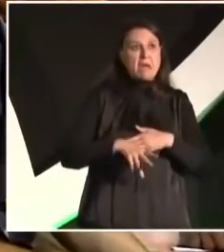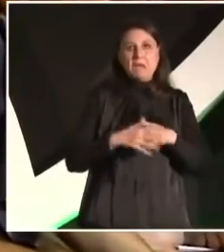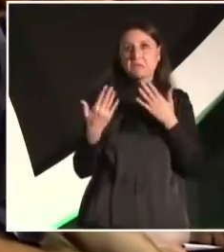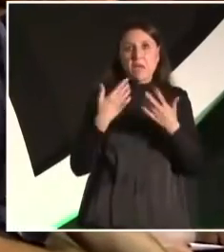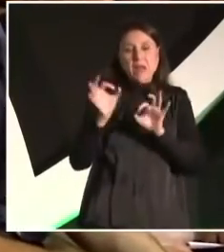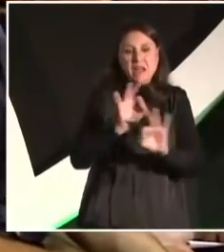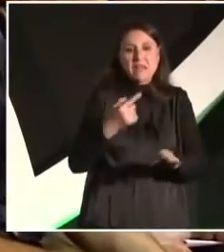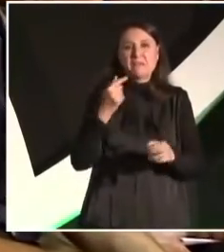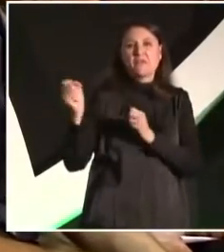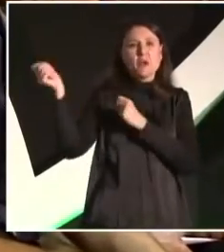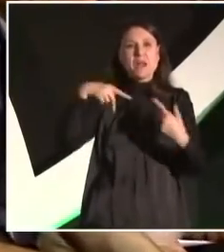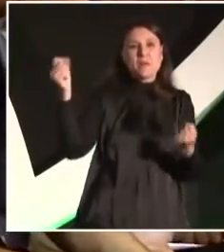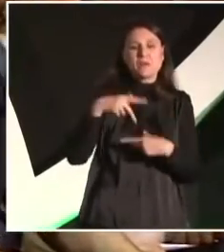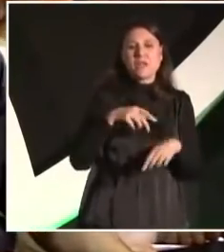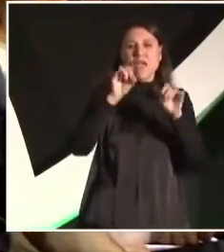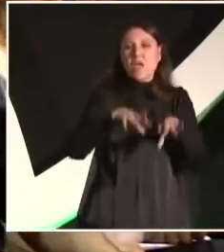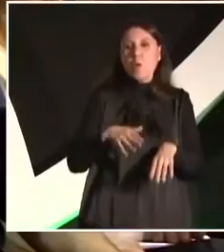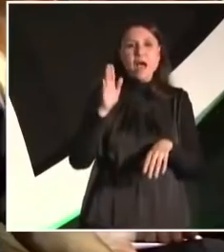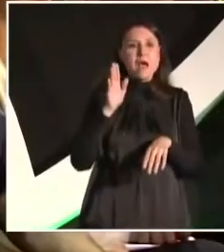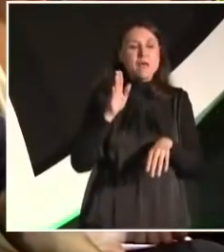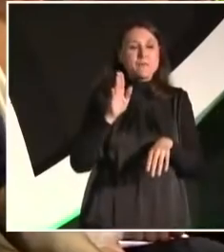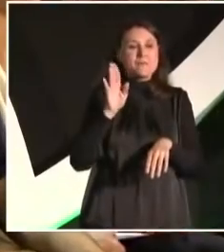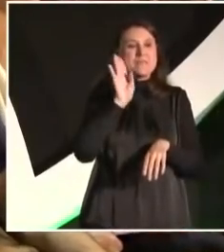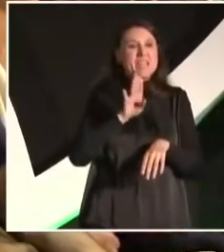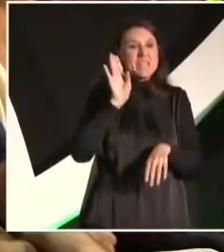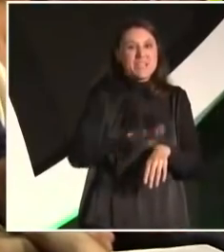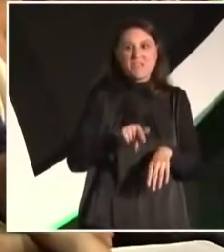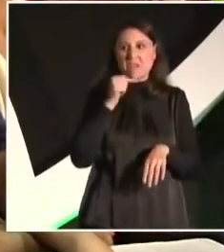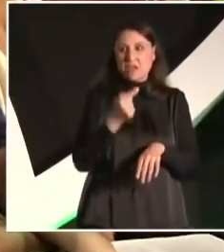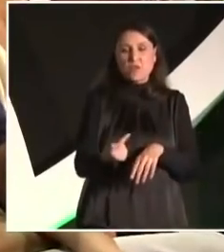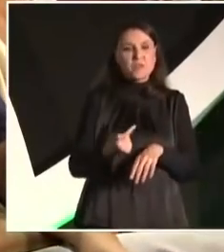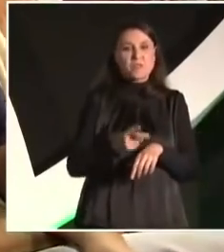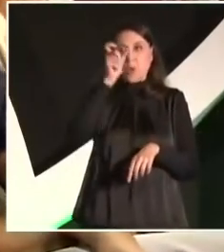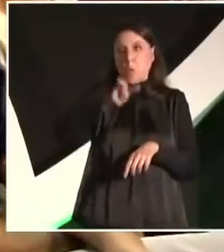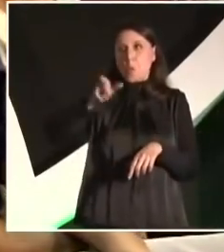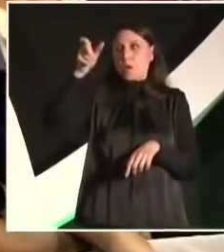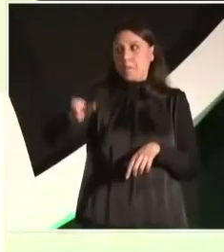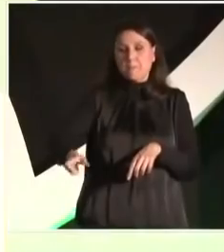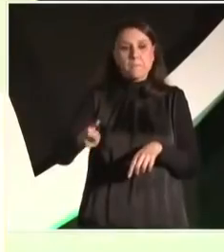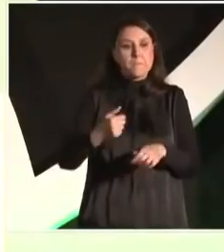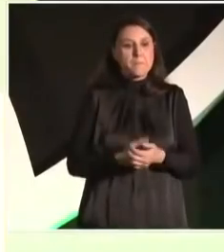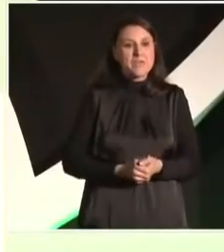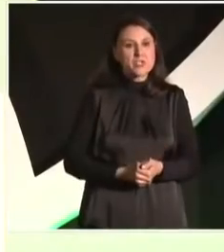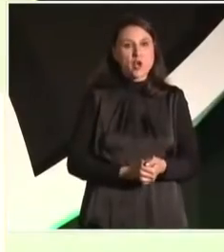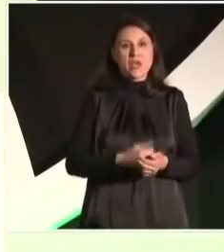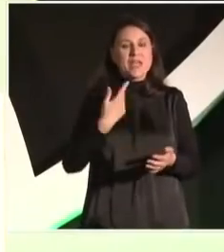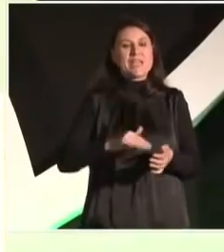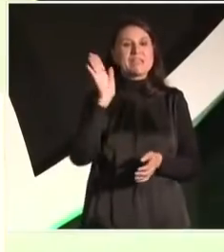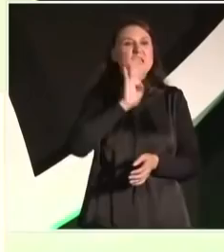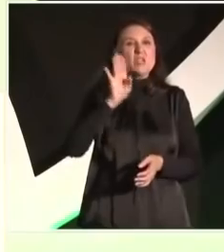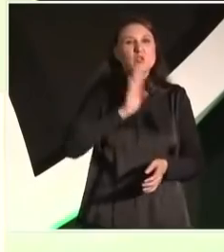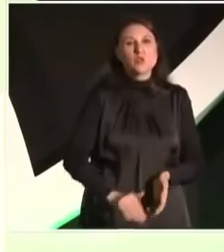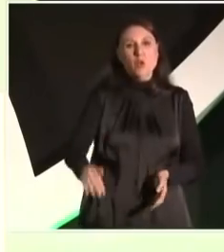que la inmigración es sinónimo de delincuencia. Y lo dicen unos señores que están de mierda hasta aquí, de corrupción y de haberle robado a